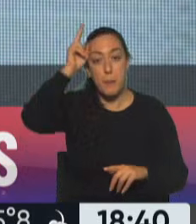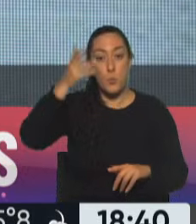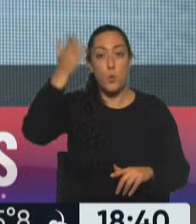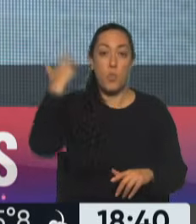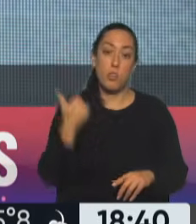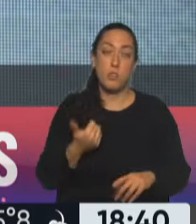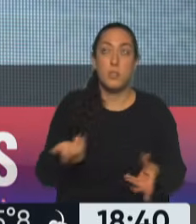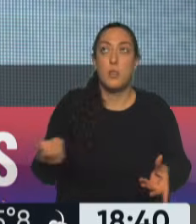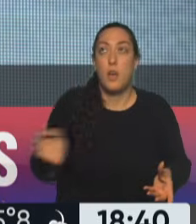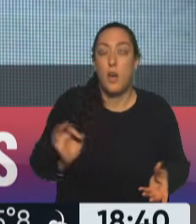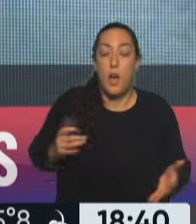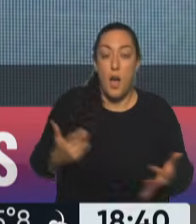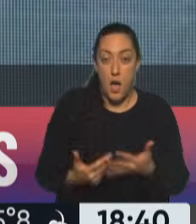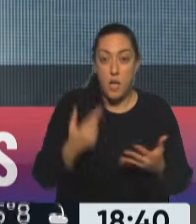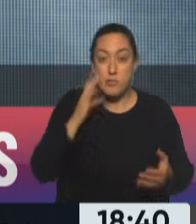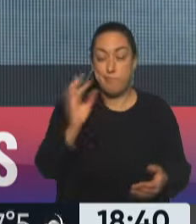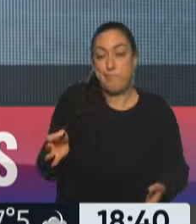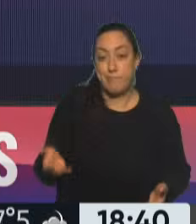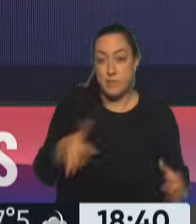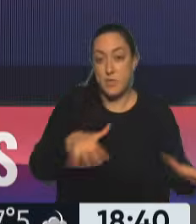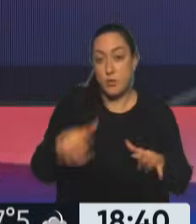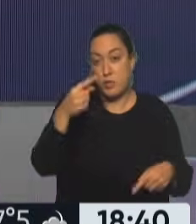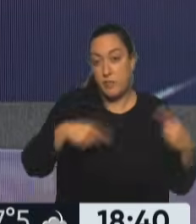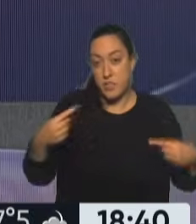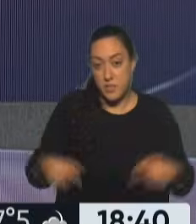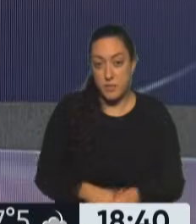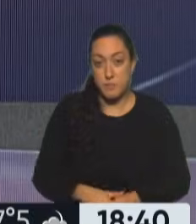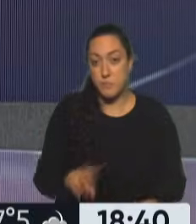lo largo de todos estos años y en distintas instancias. Claro que sí. Bien, vamos a cambiar de tema.